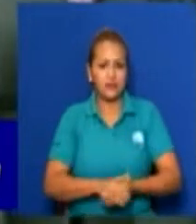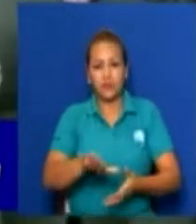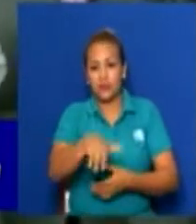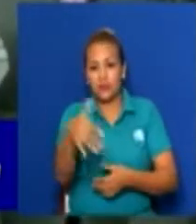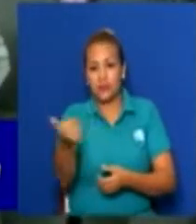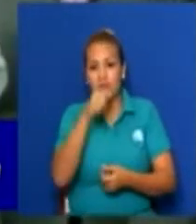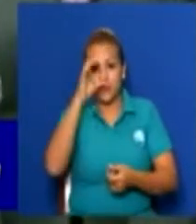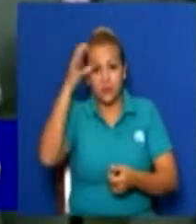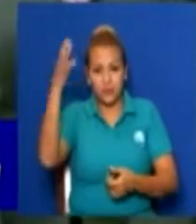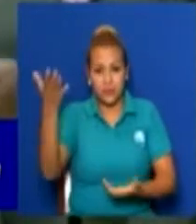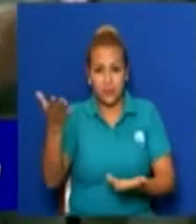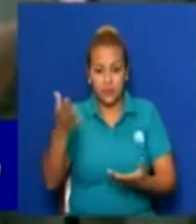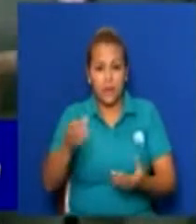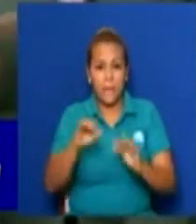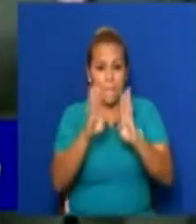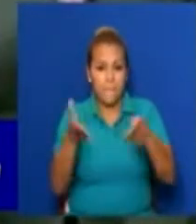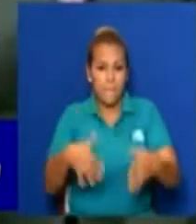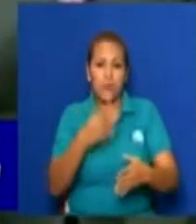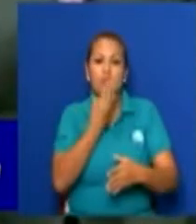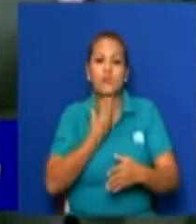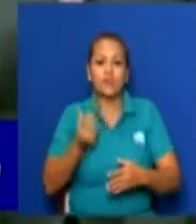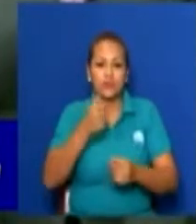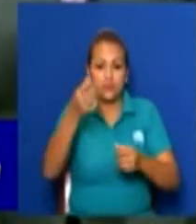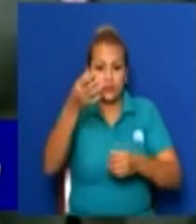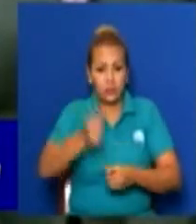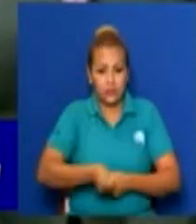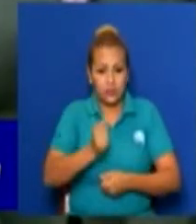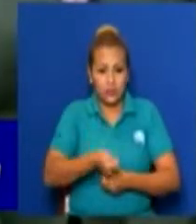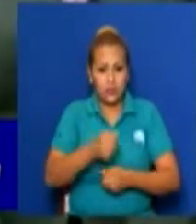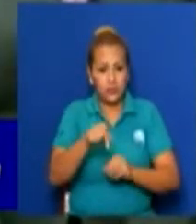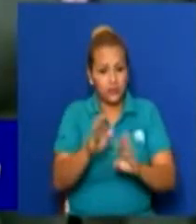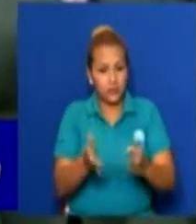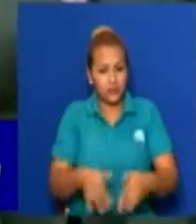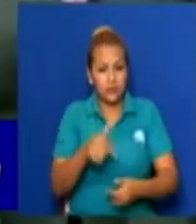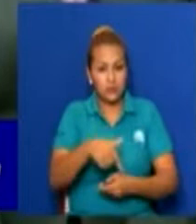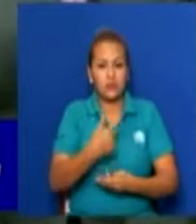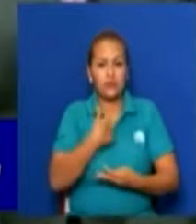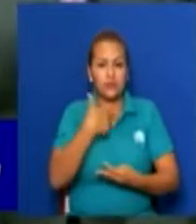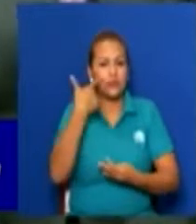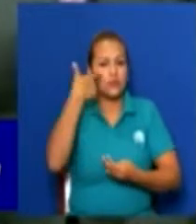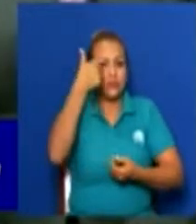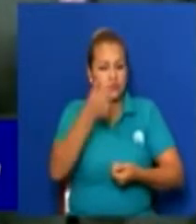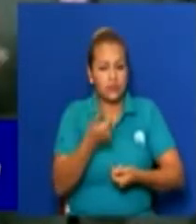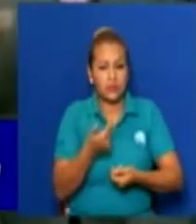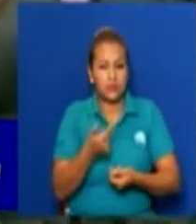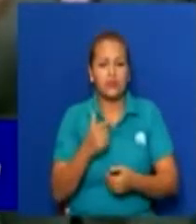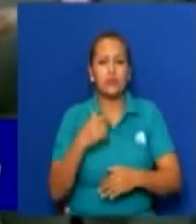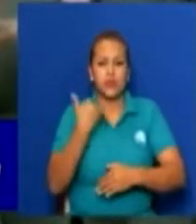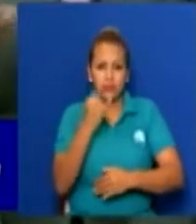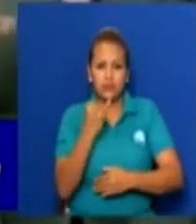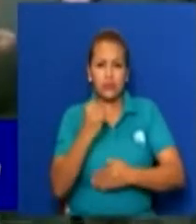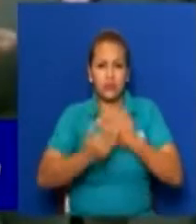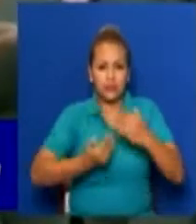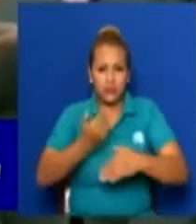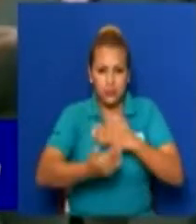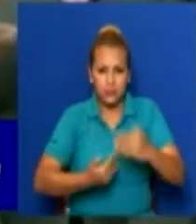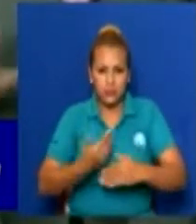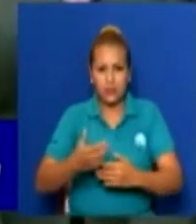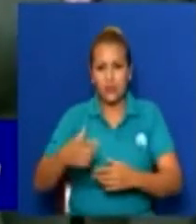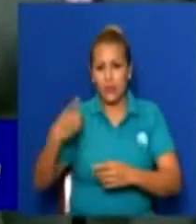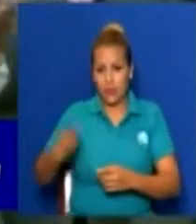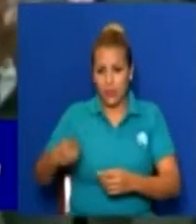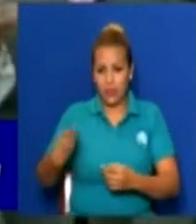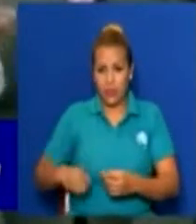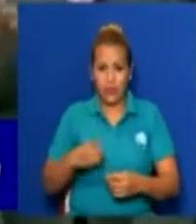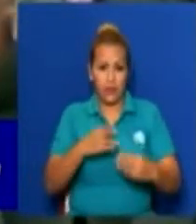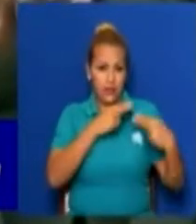cosas, como mujer joven, como abogada, ¿verdad?, reconocer que hemos avanzado en el tema de los derechos laborales.